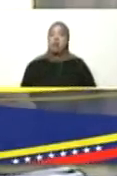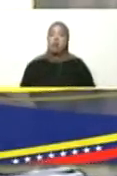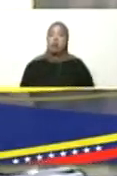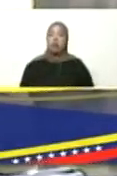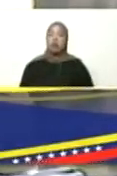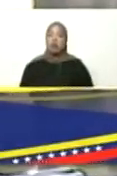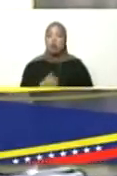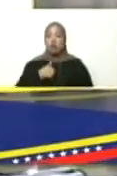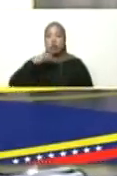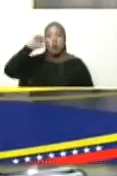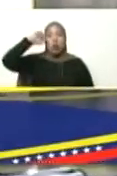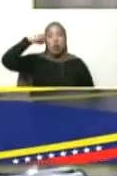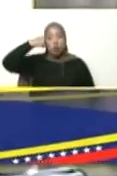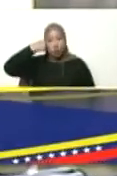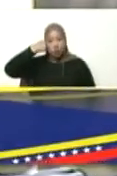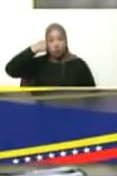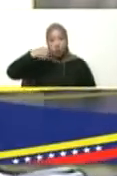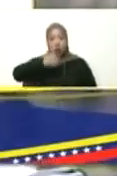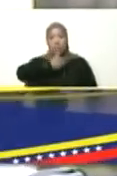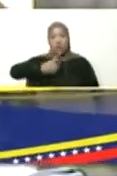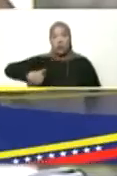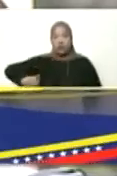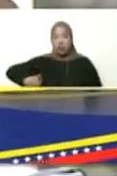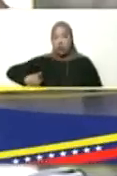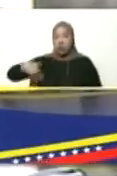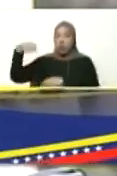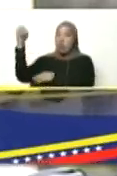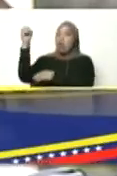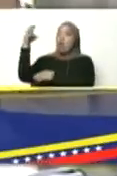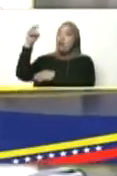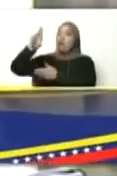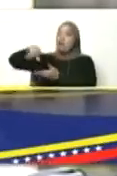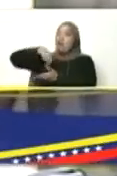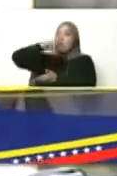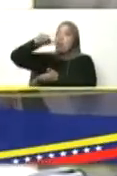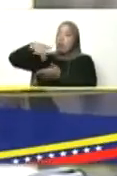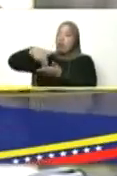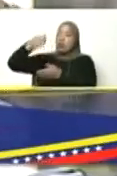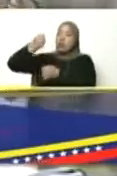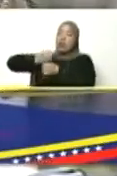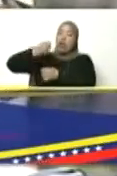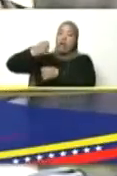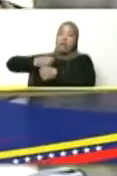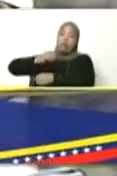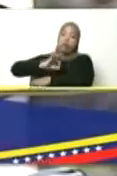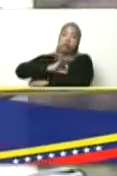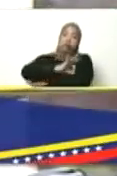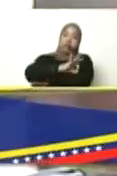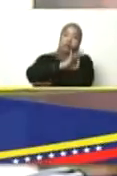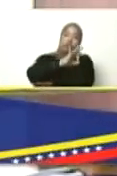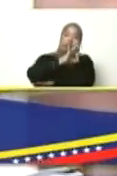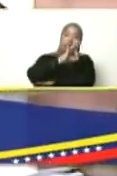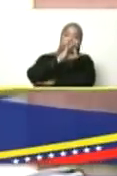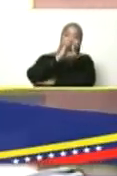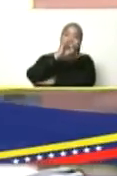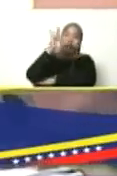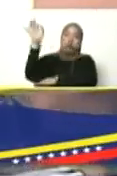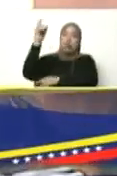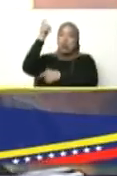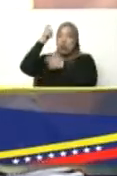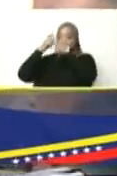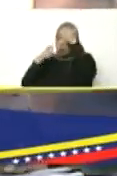Yo recuerdo, yo era presidente de la Asamblea Nacional y teníamos largas jornadas de trabajo de puño y letra con el comandante